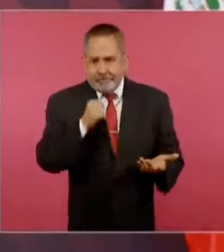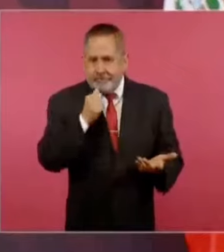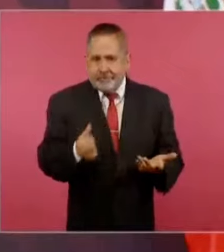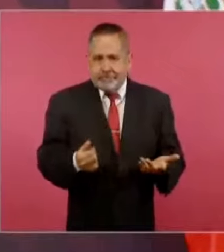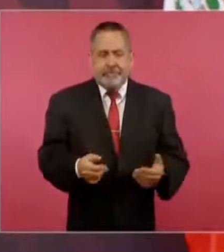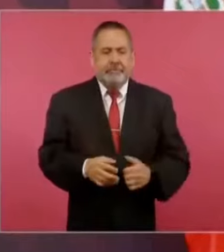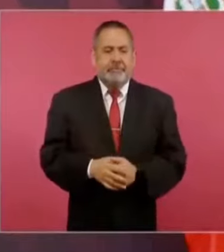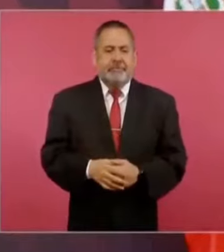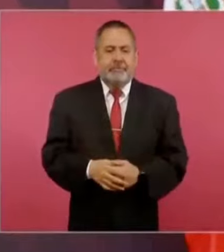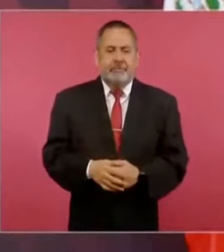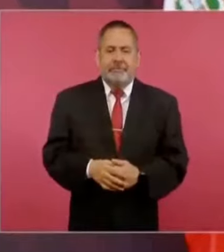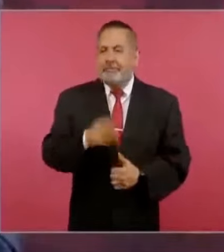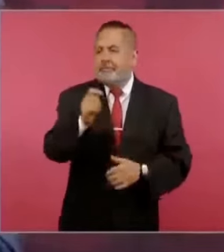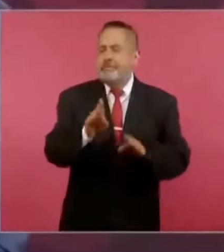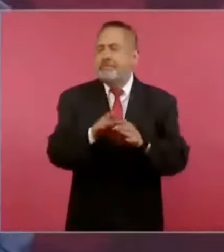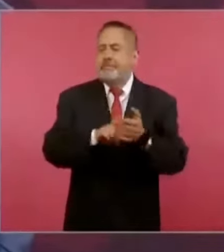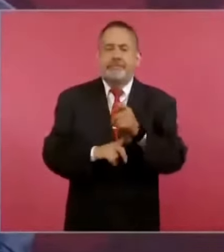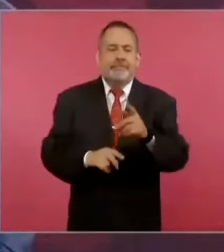Hasta